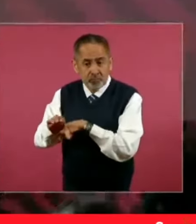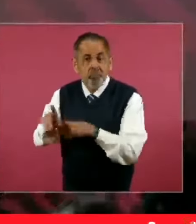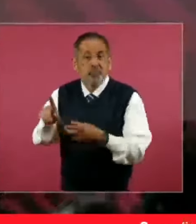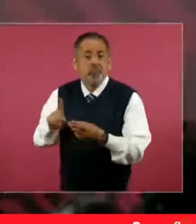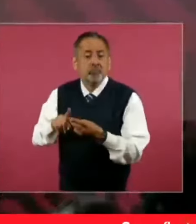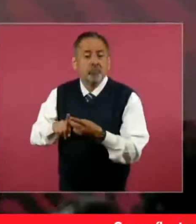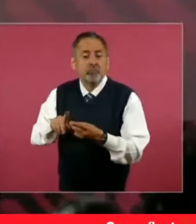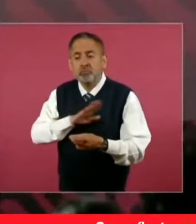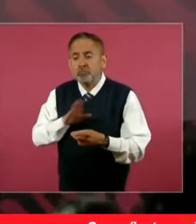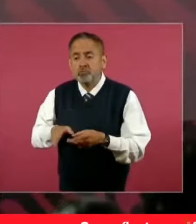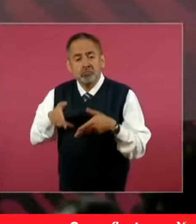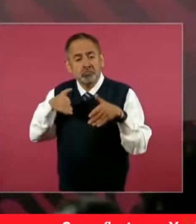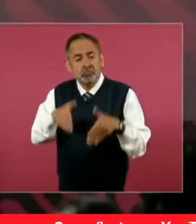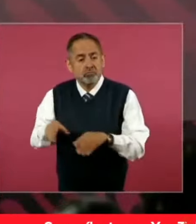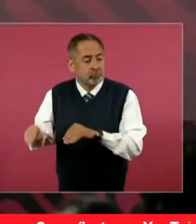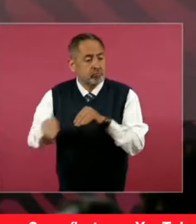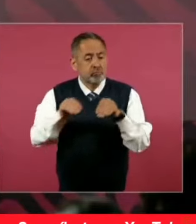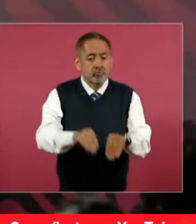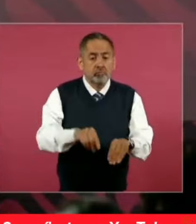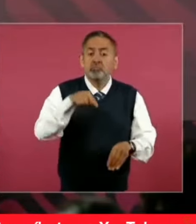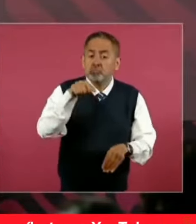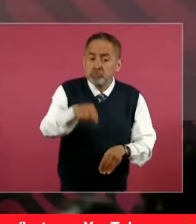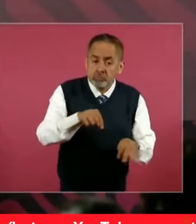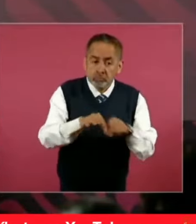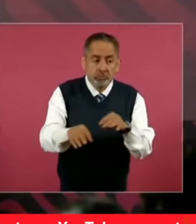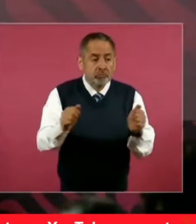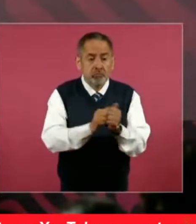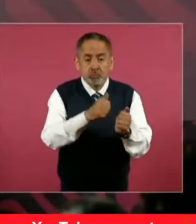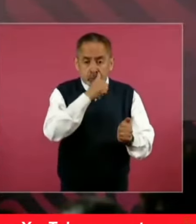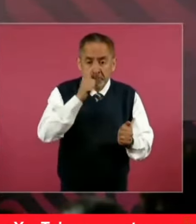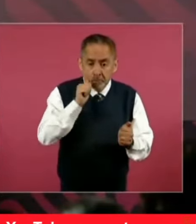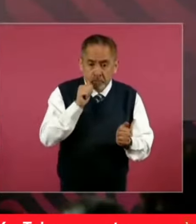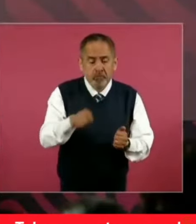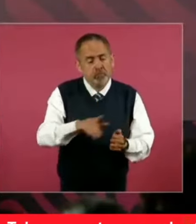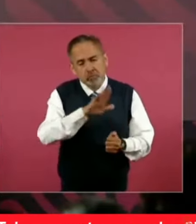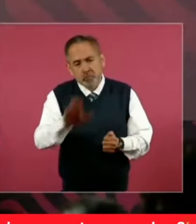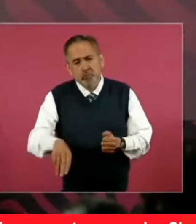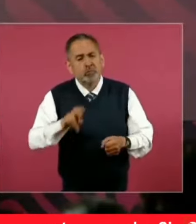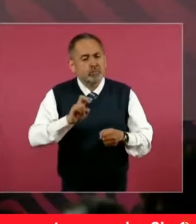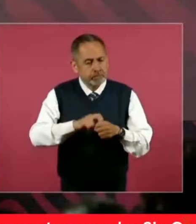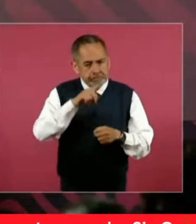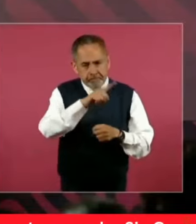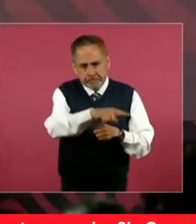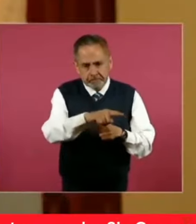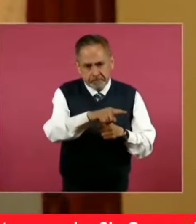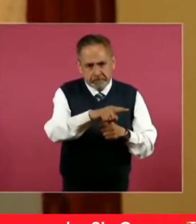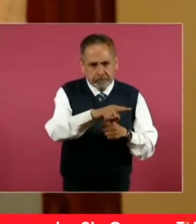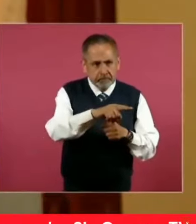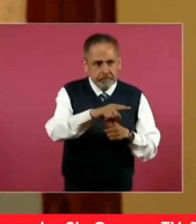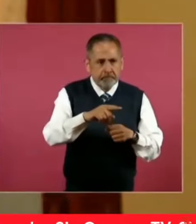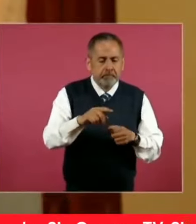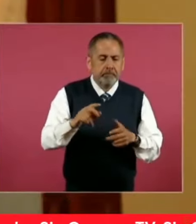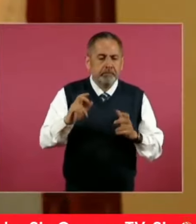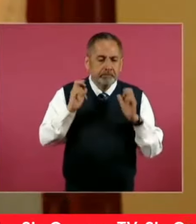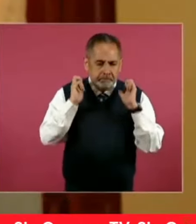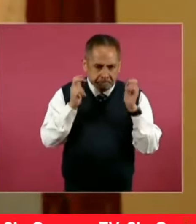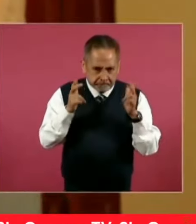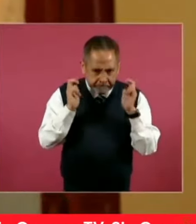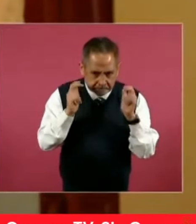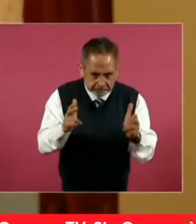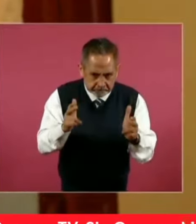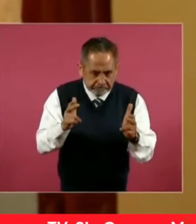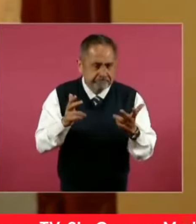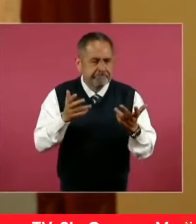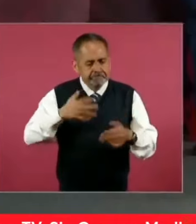tierra. Él trabajó con Benito Juárez y perdió la vida en Chiapas. Bueno, buscarlos, encontrarlos, es